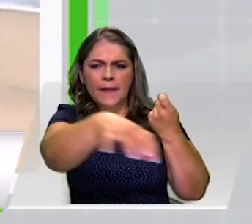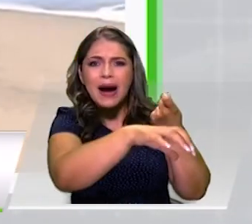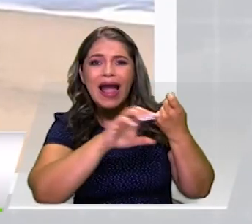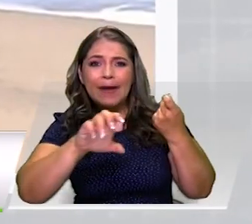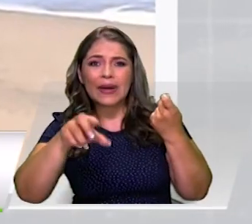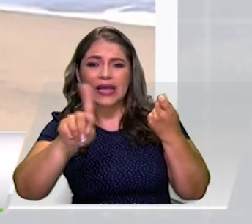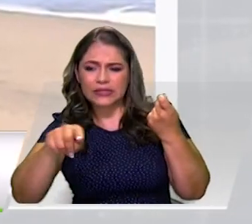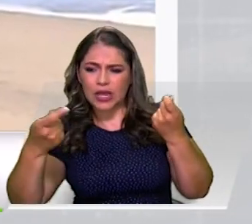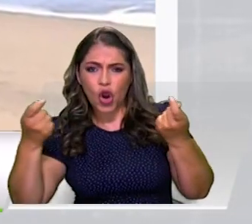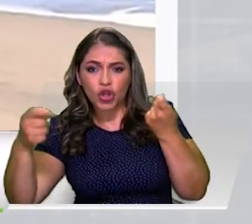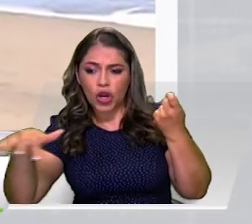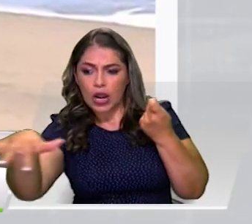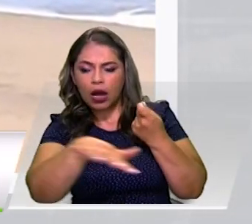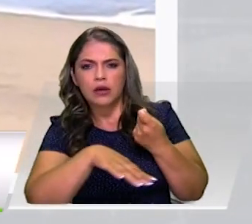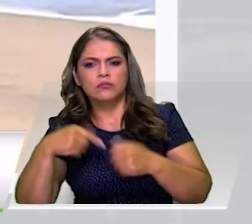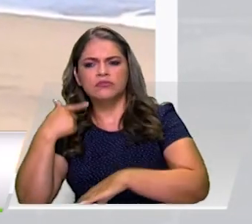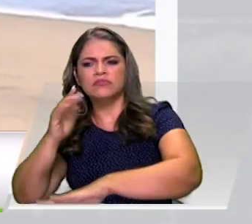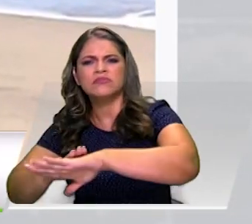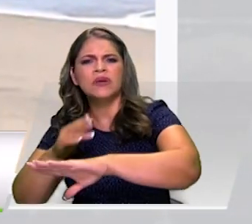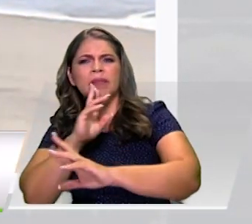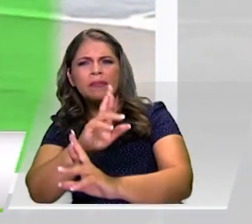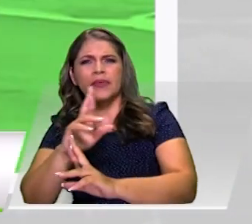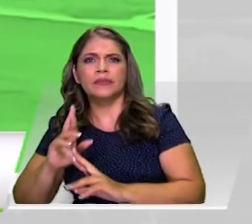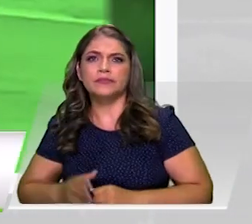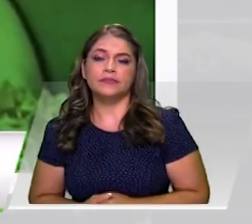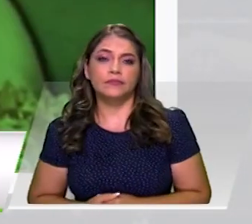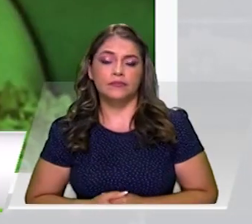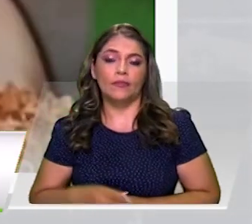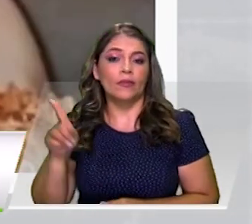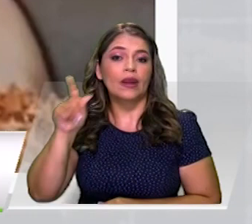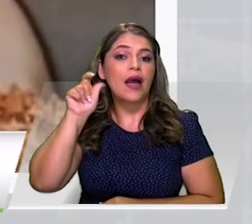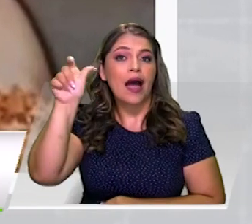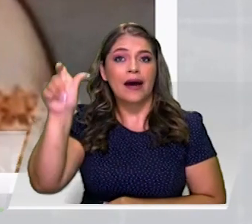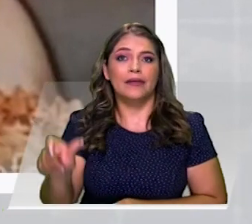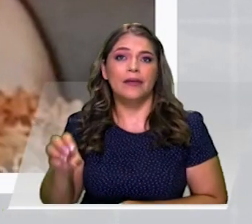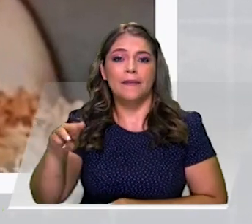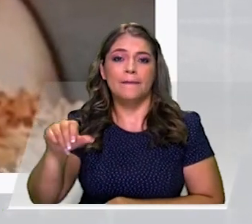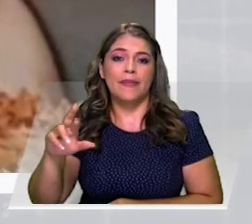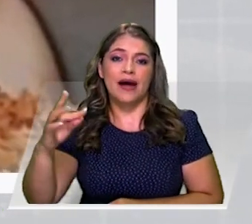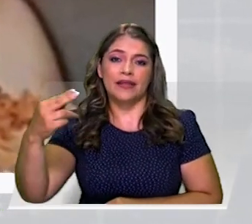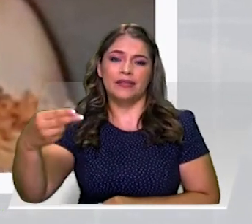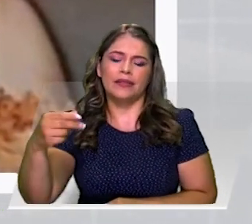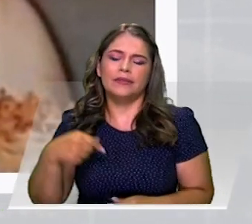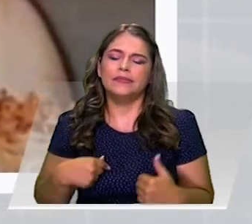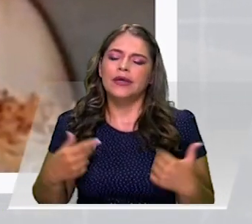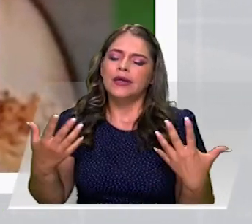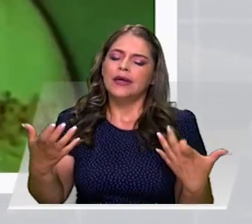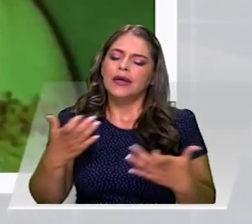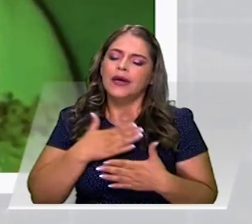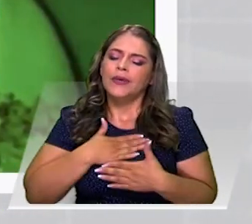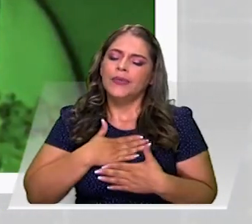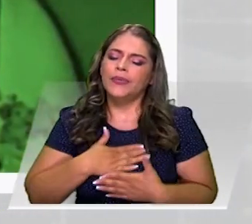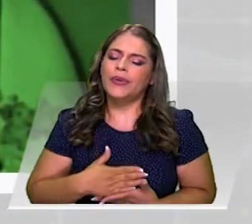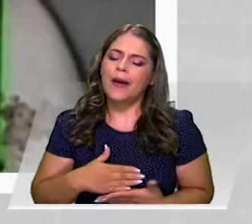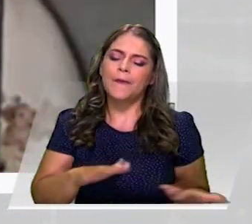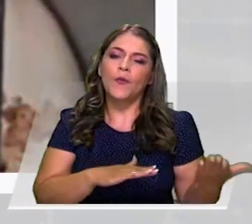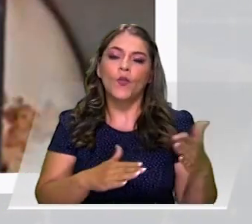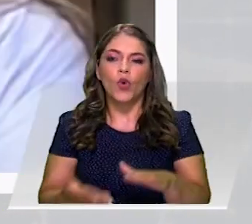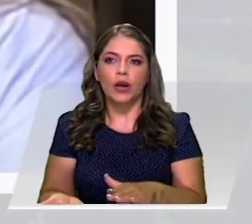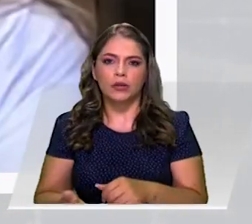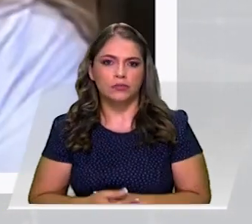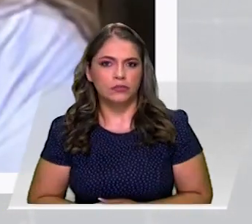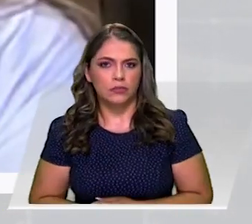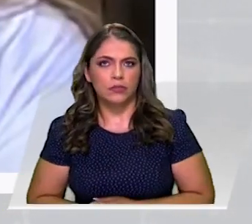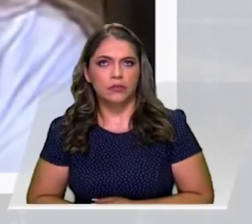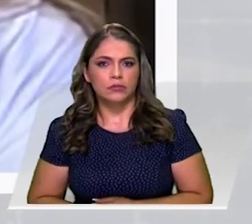marta sepúlveda tenía una hora definida para su muerte lo que la llenaba de serenidad pero la cancelación